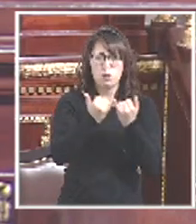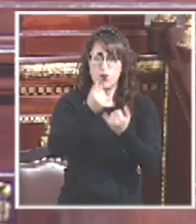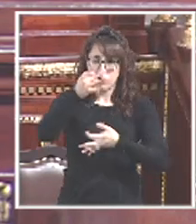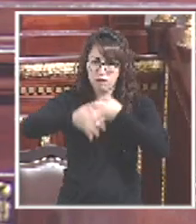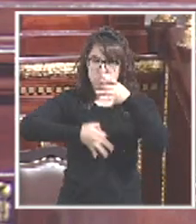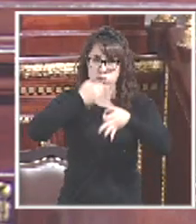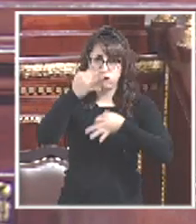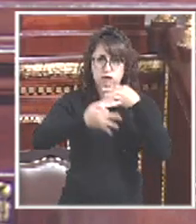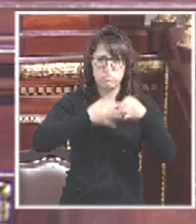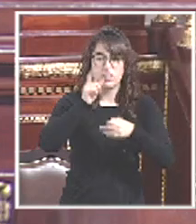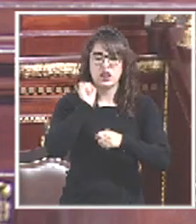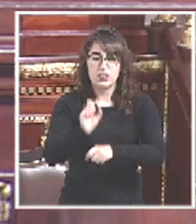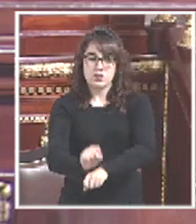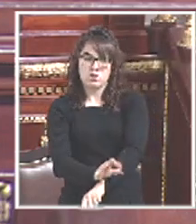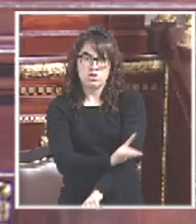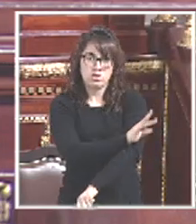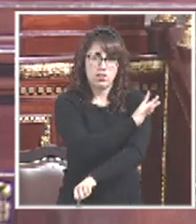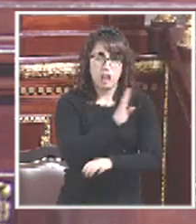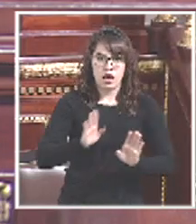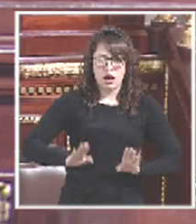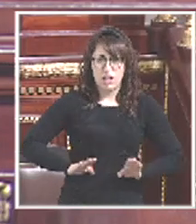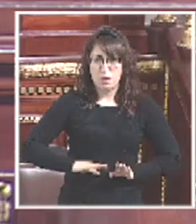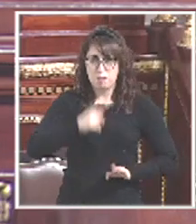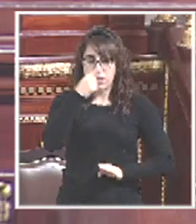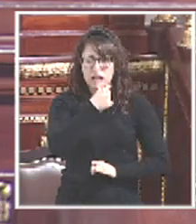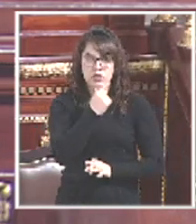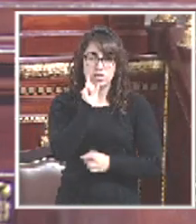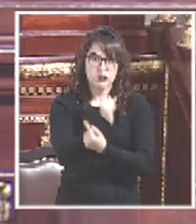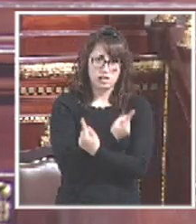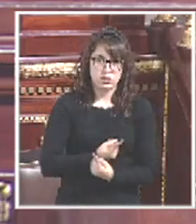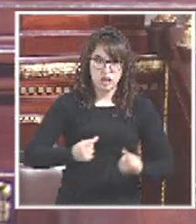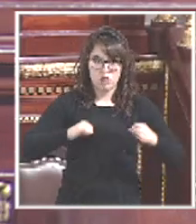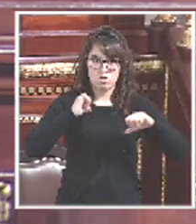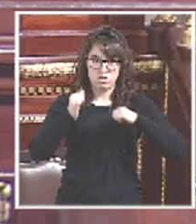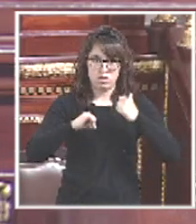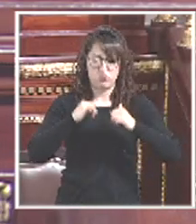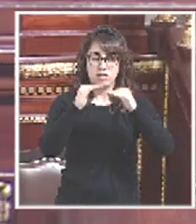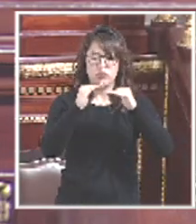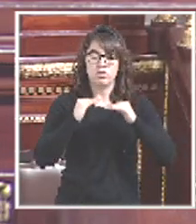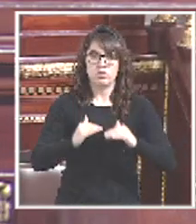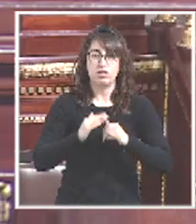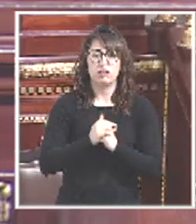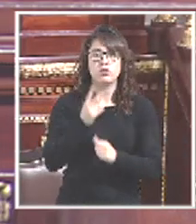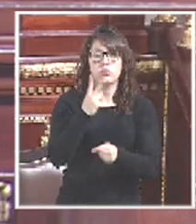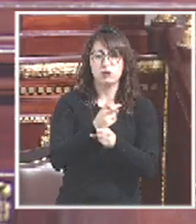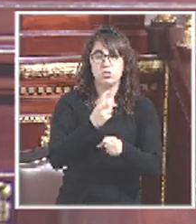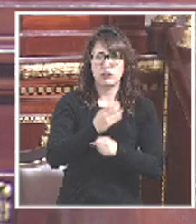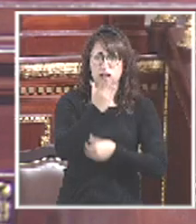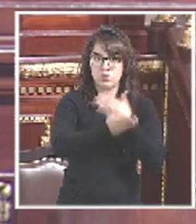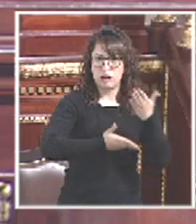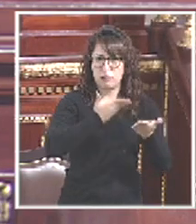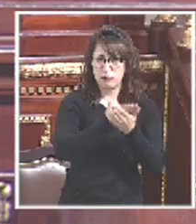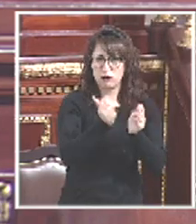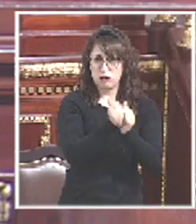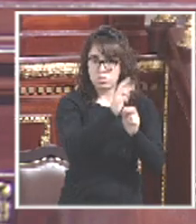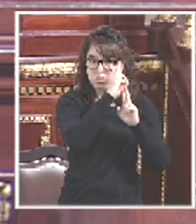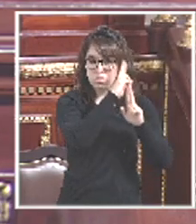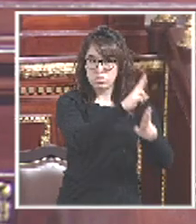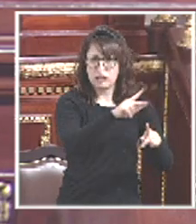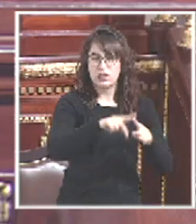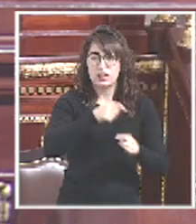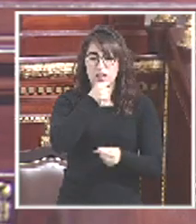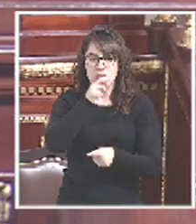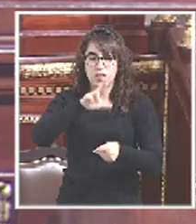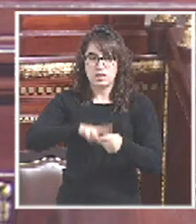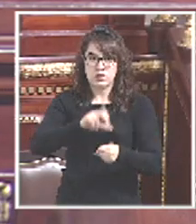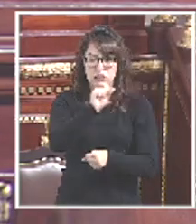y psicosocial de las niñas, niños y adolescentes. Segundo, se solicite a la Secretaría de Educación de la Ciudad